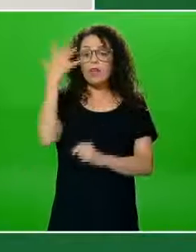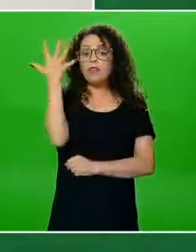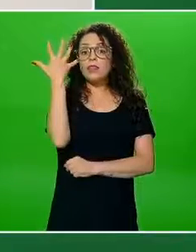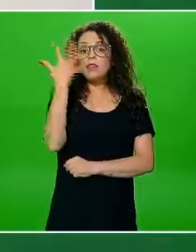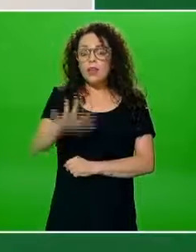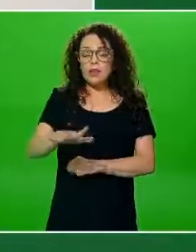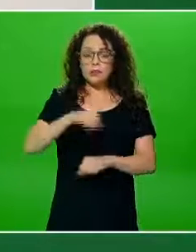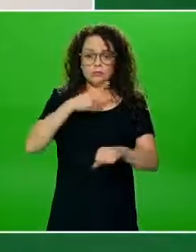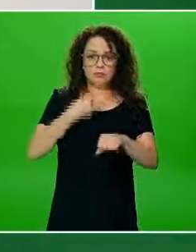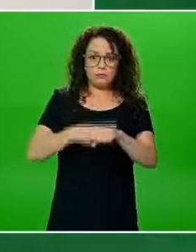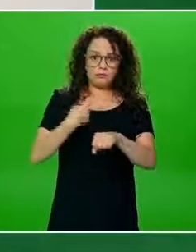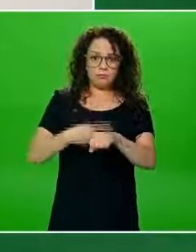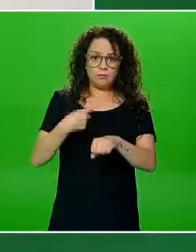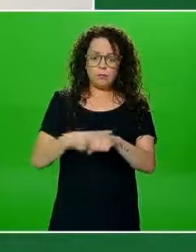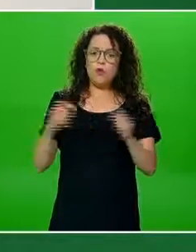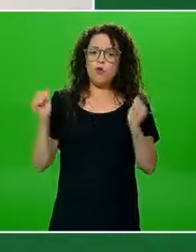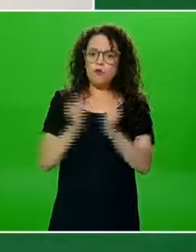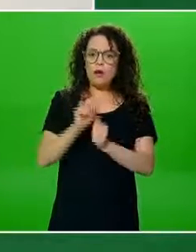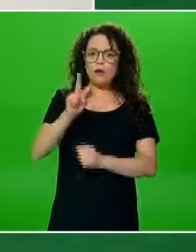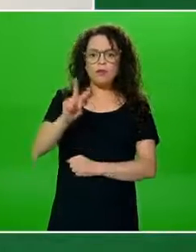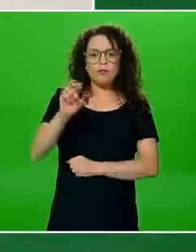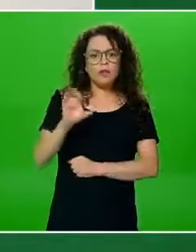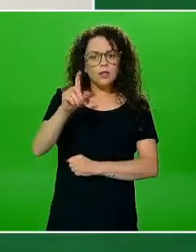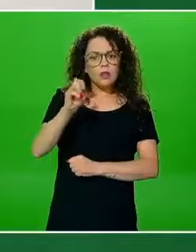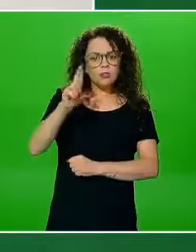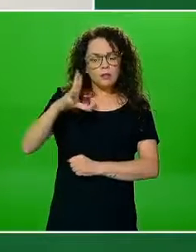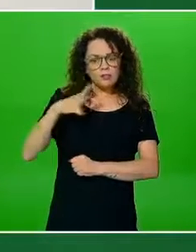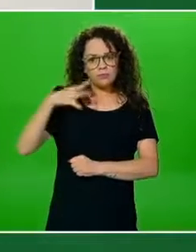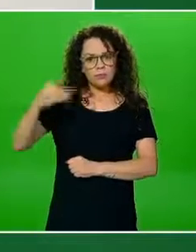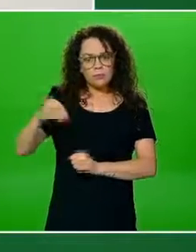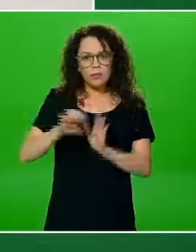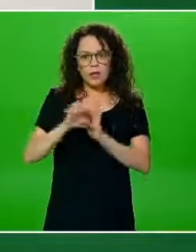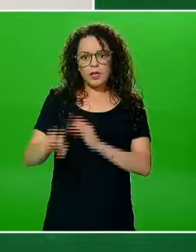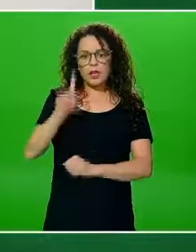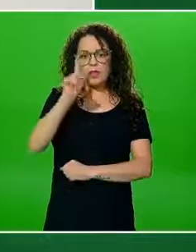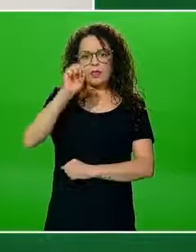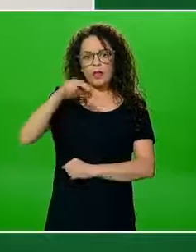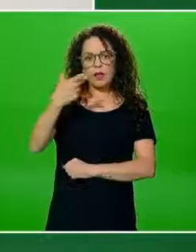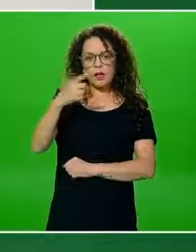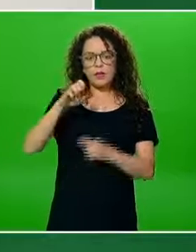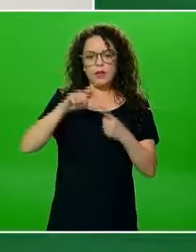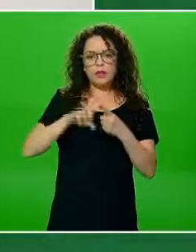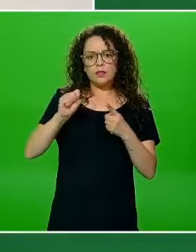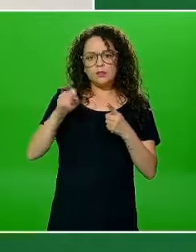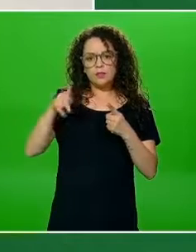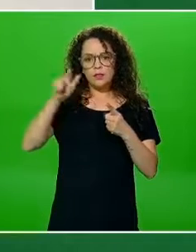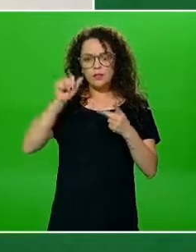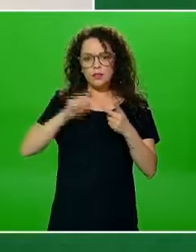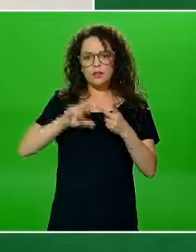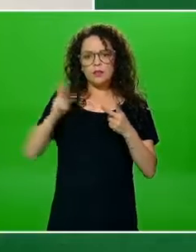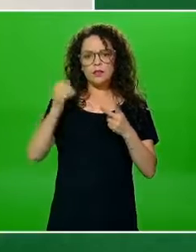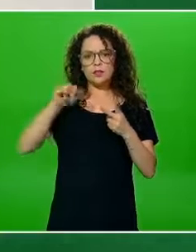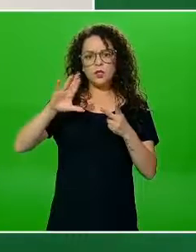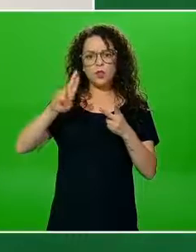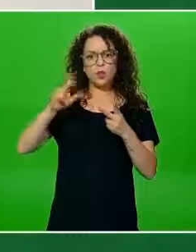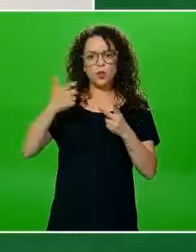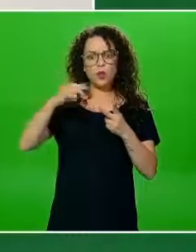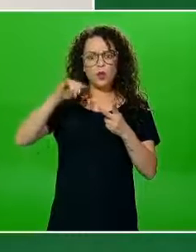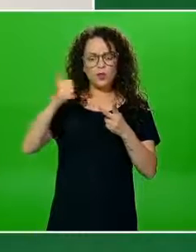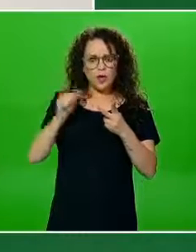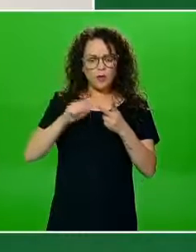transmiten a través de un vector, como lo pueden ser dengue, zika, chikungunya. También tenemos